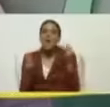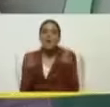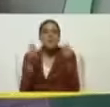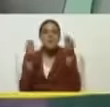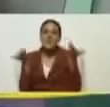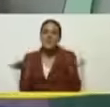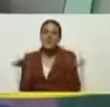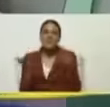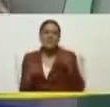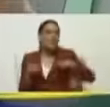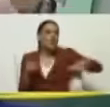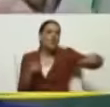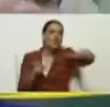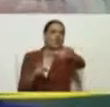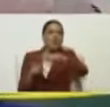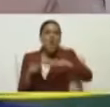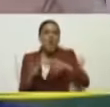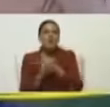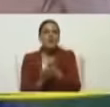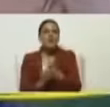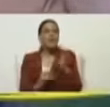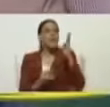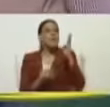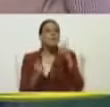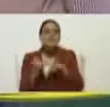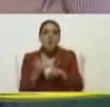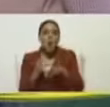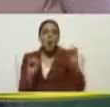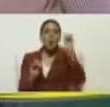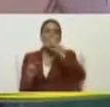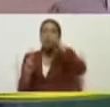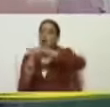de Sanare, lo que sale ahí es